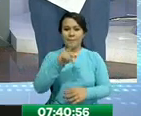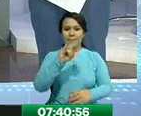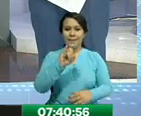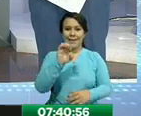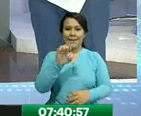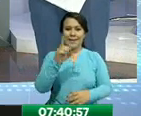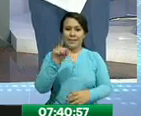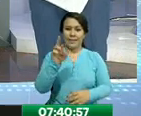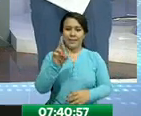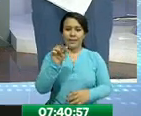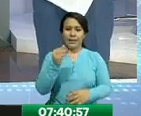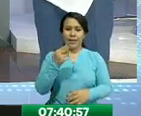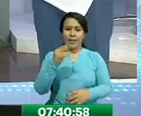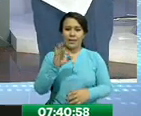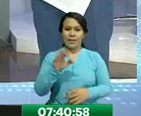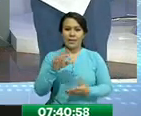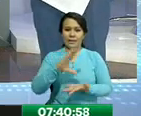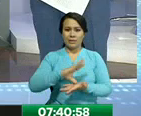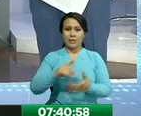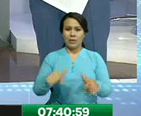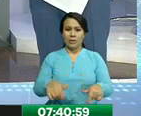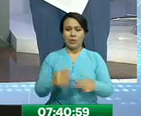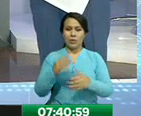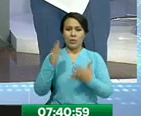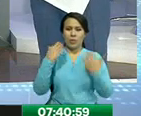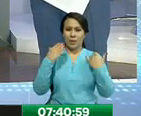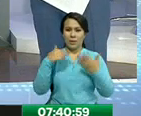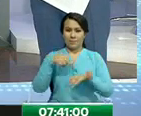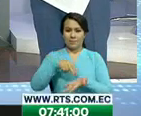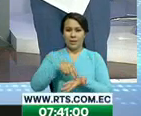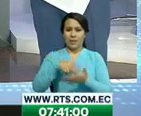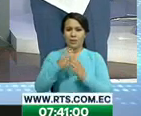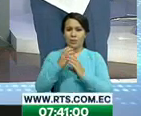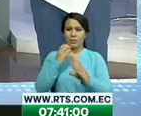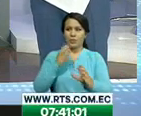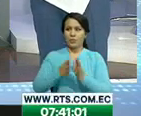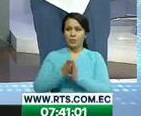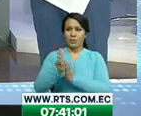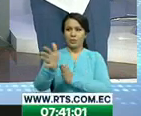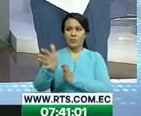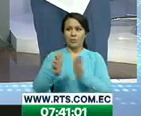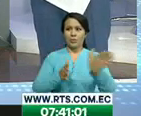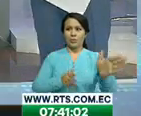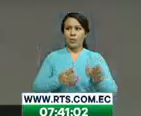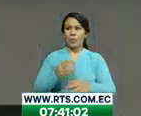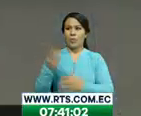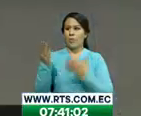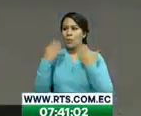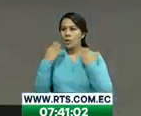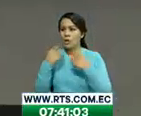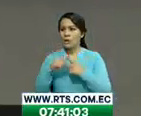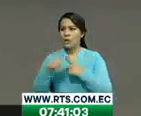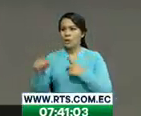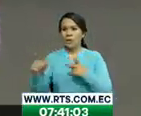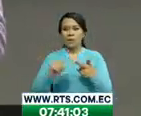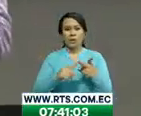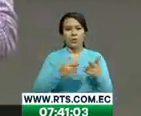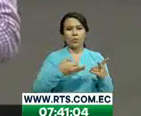el centro de Guayaquil. Acá está ubicado el paradero de buses que se dirigen a Durán y San Borondón.